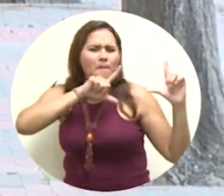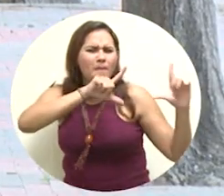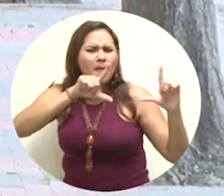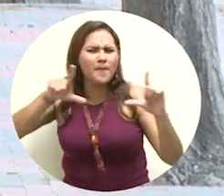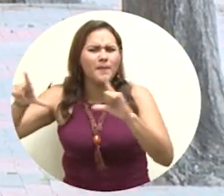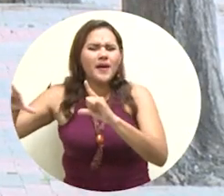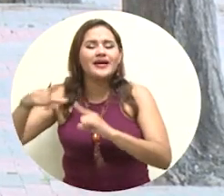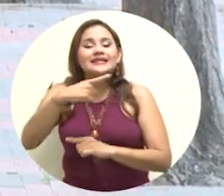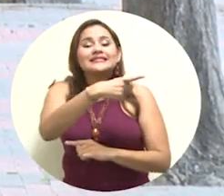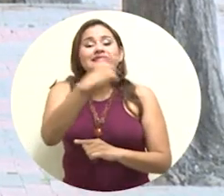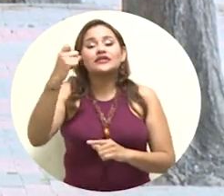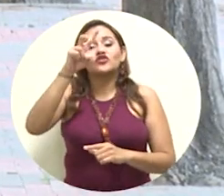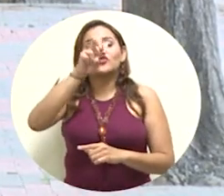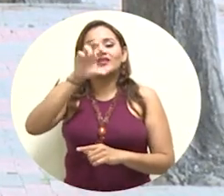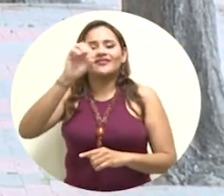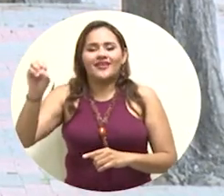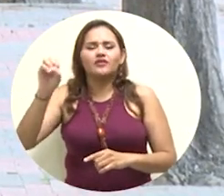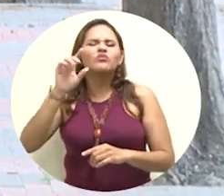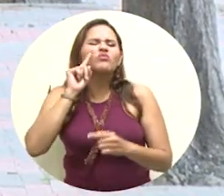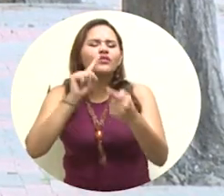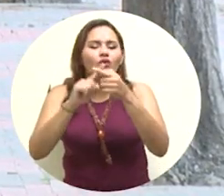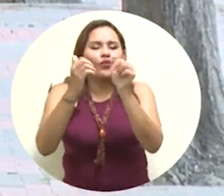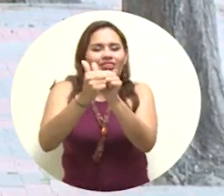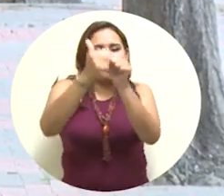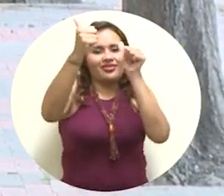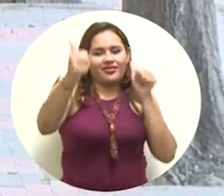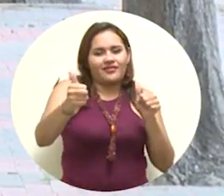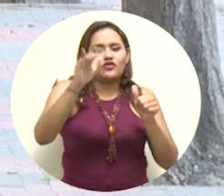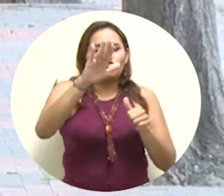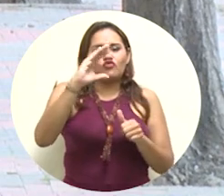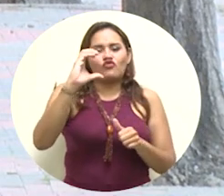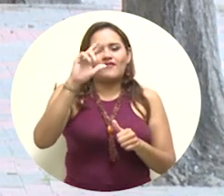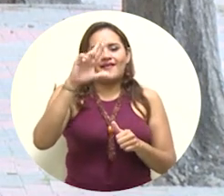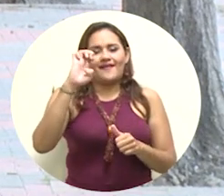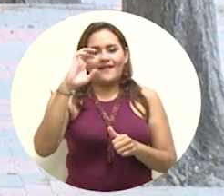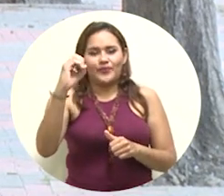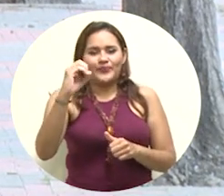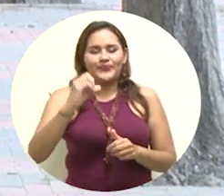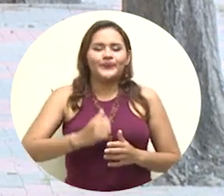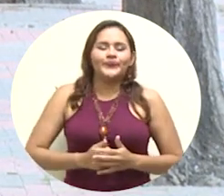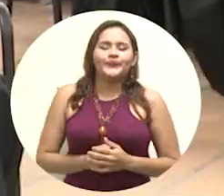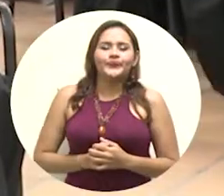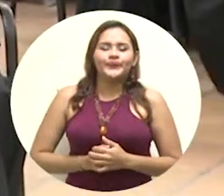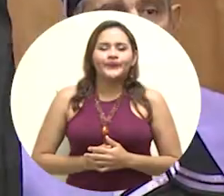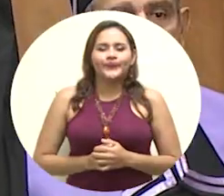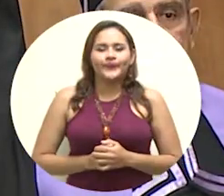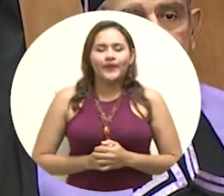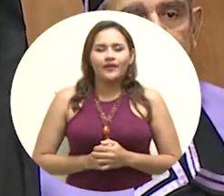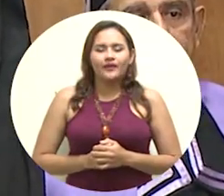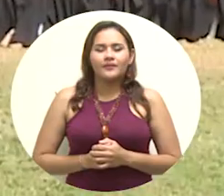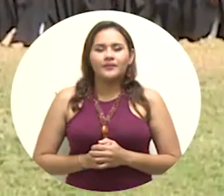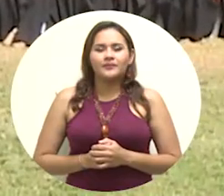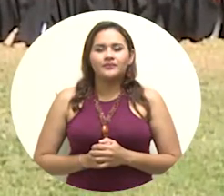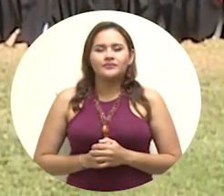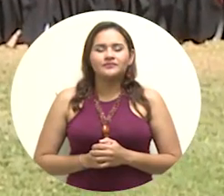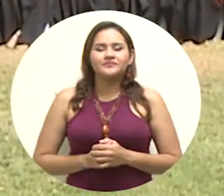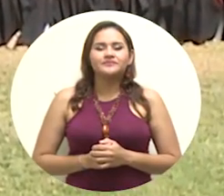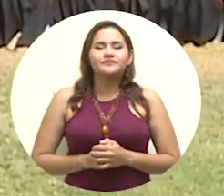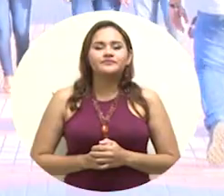Unimagdalena tituló y certificó a 170 ciudadanos en la modalidad de educación a distancia.